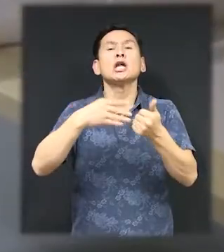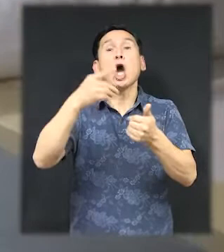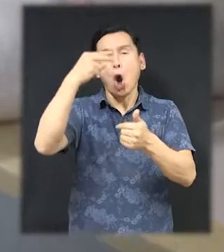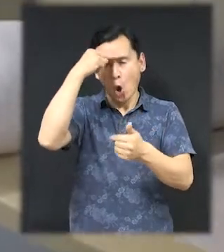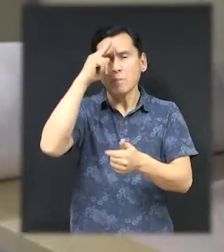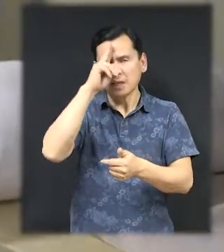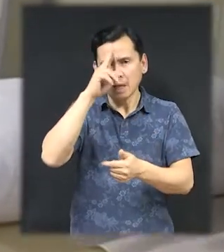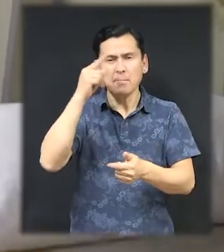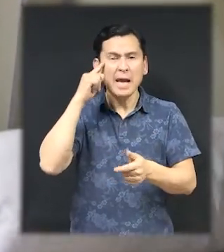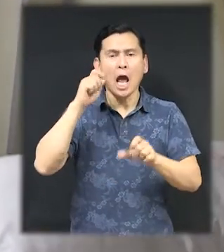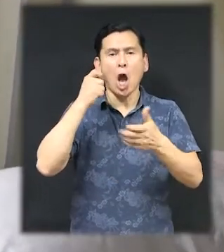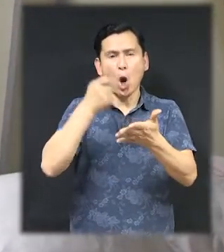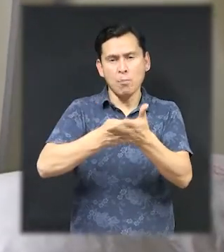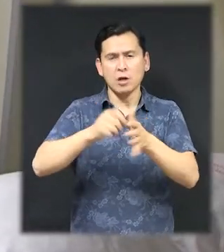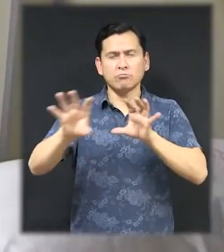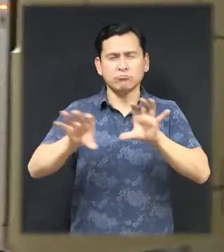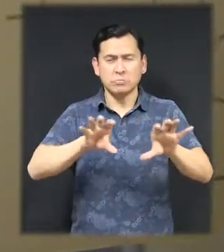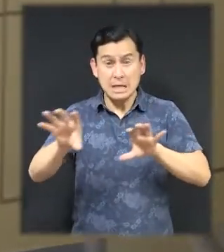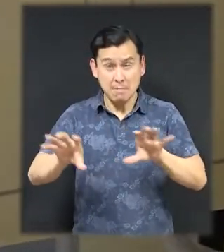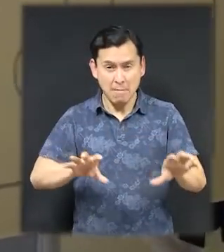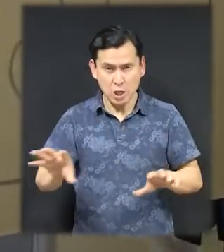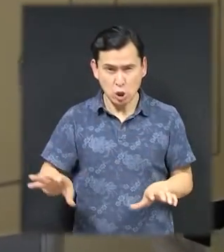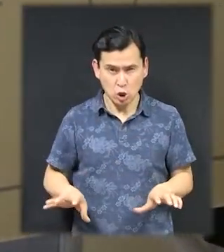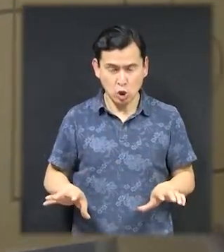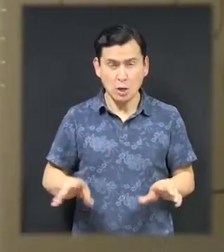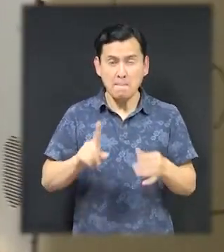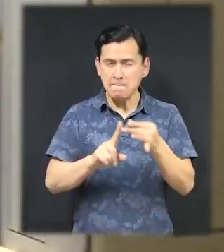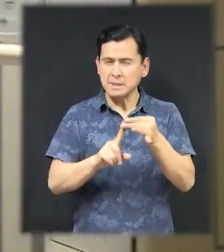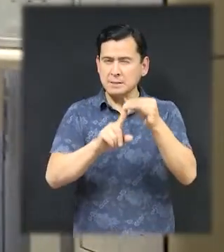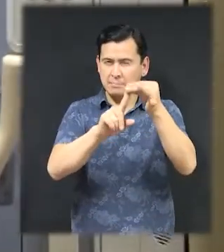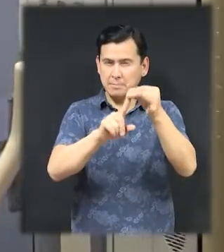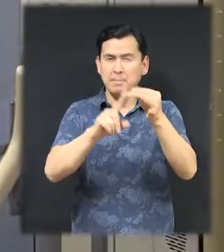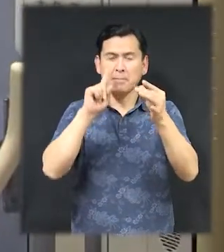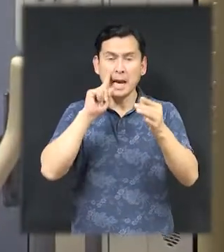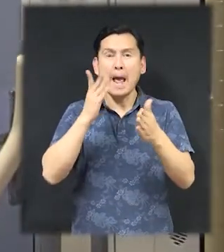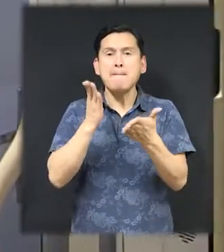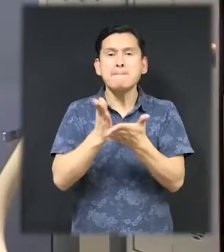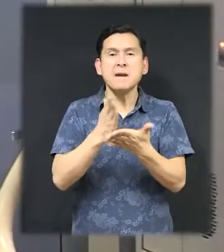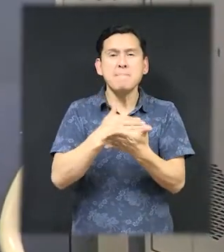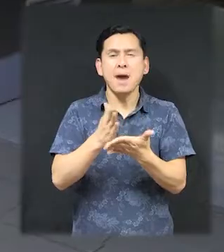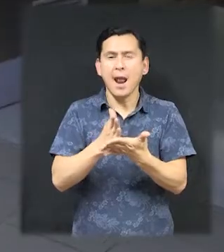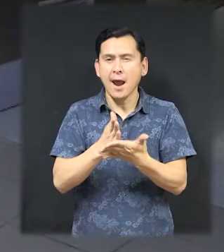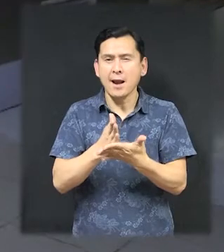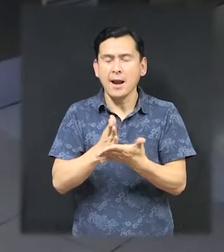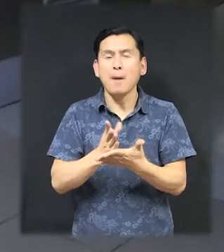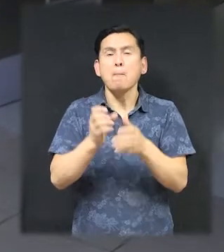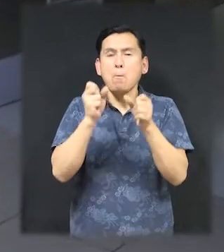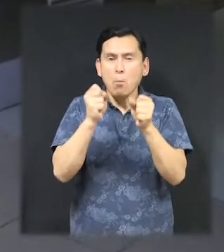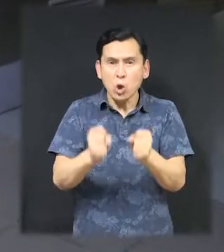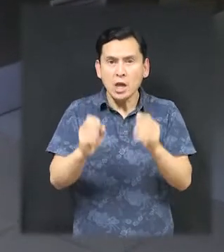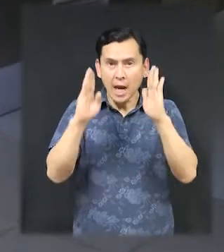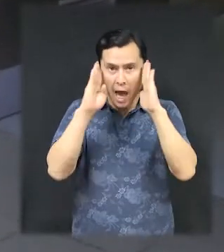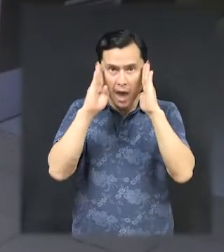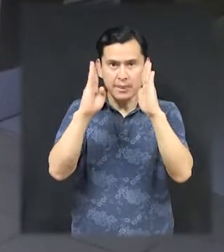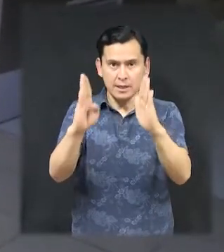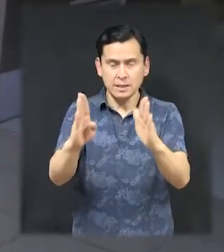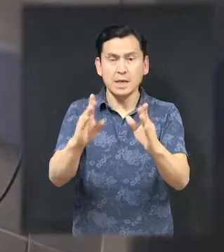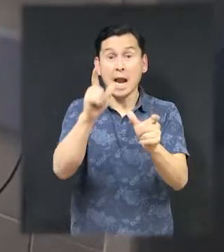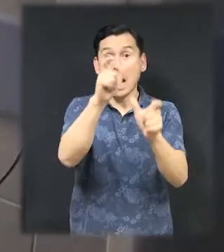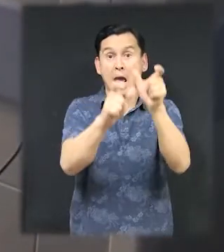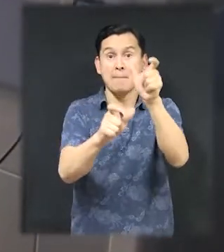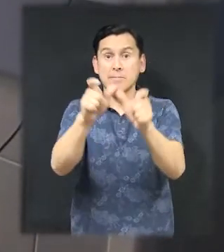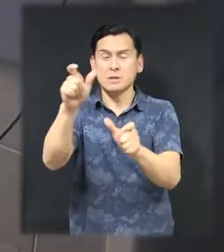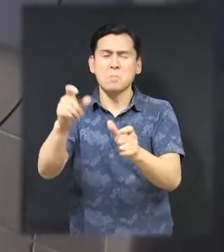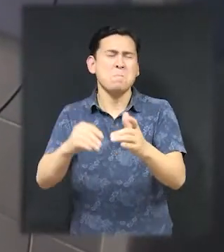ambulatorio que permite al paciente COVID no tener que moverlo entre las distintas unidades para ir evaluando su evolución, un sistema